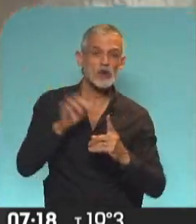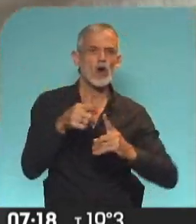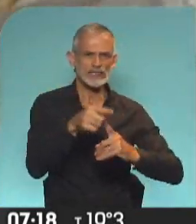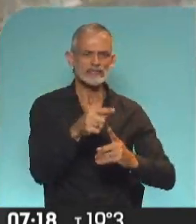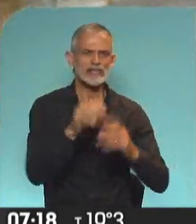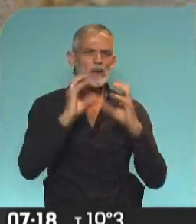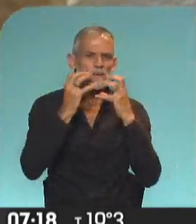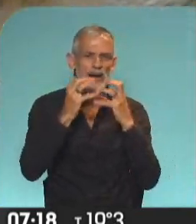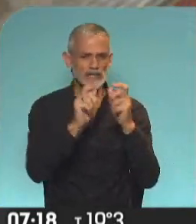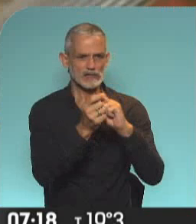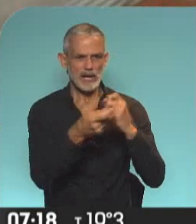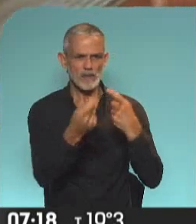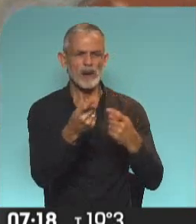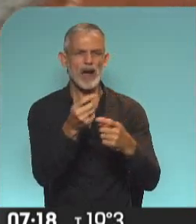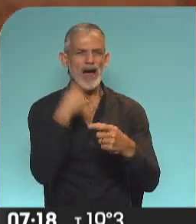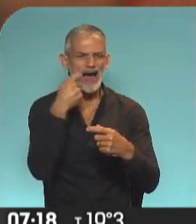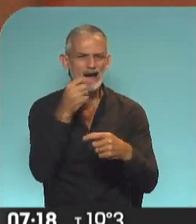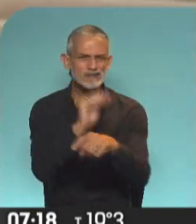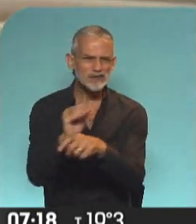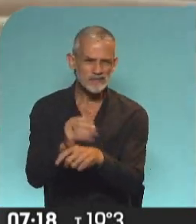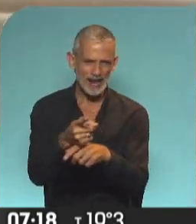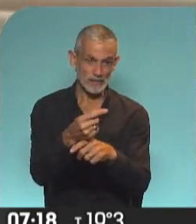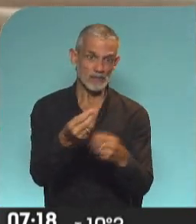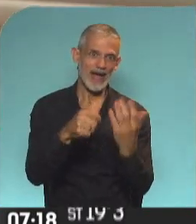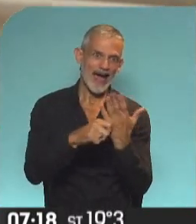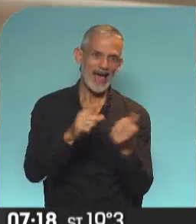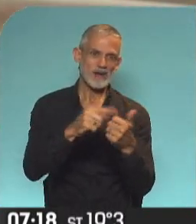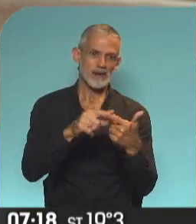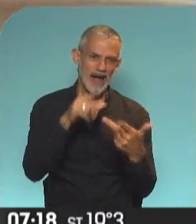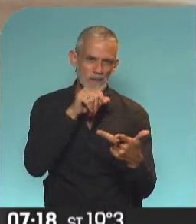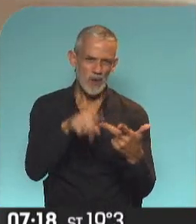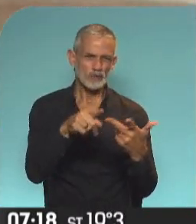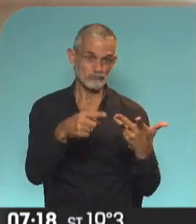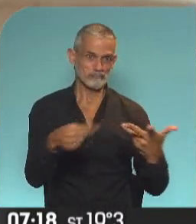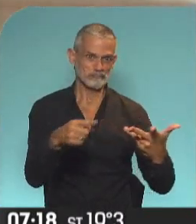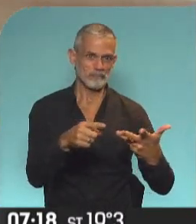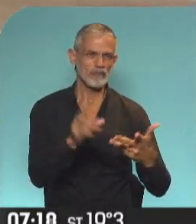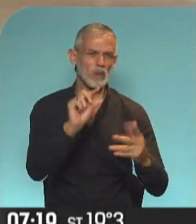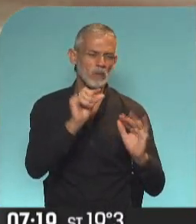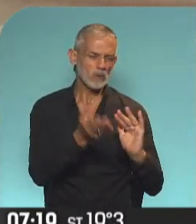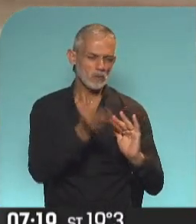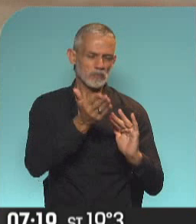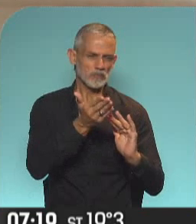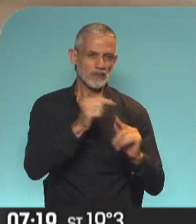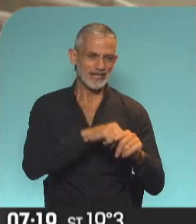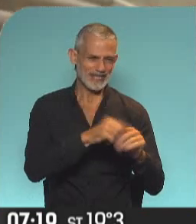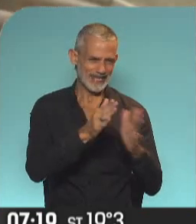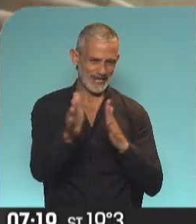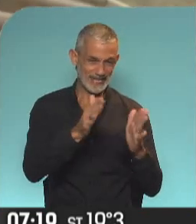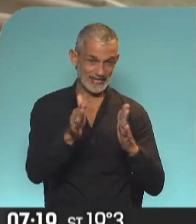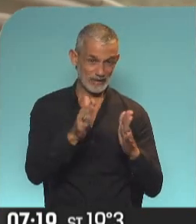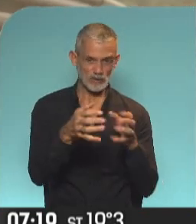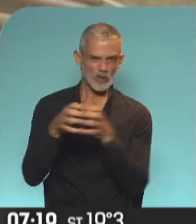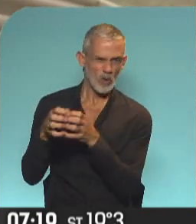ese grano en carne o exportemos carne, con una pequeña suba que hubo en el último tramo, este